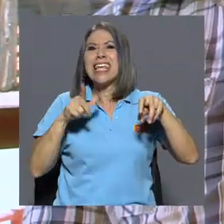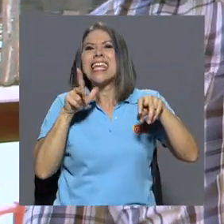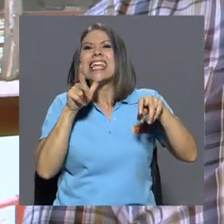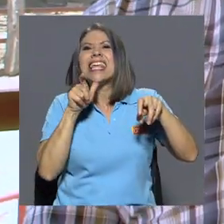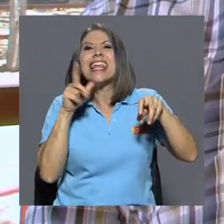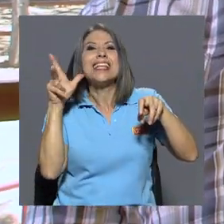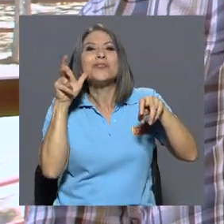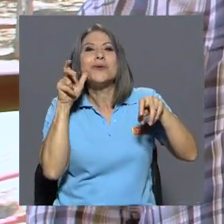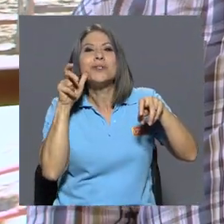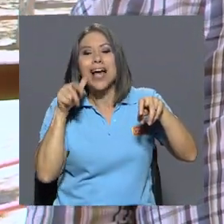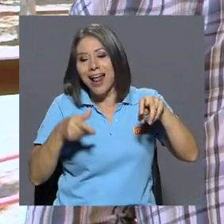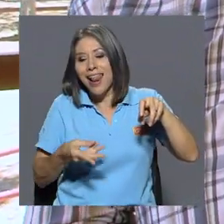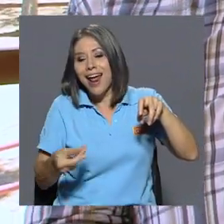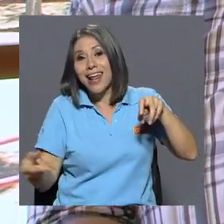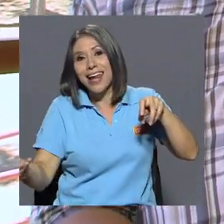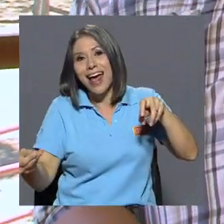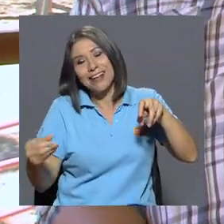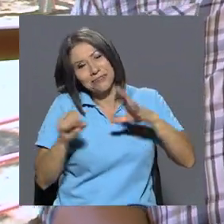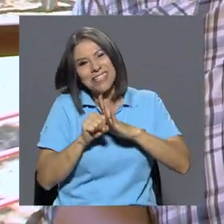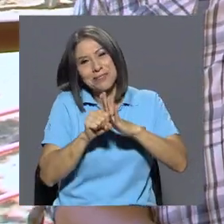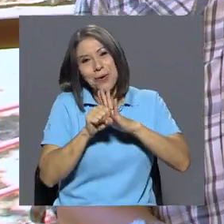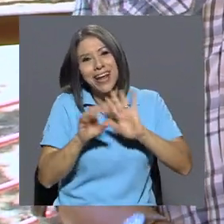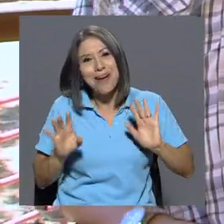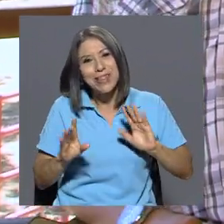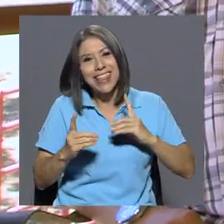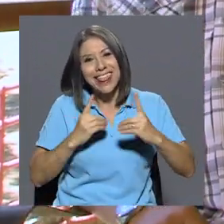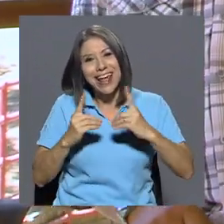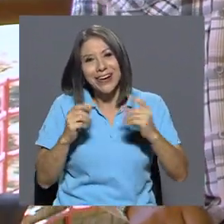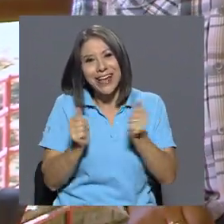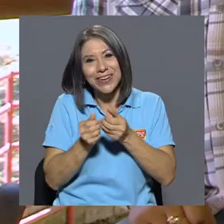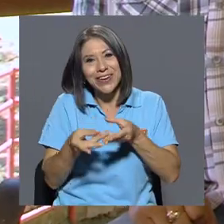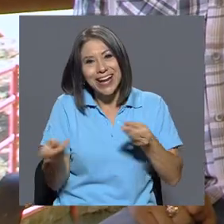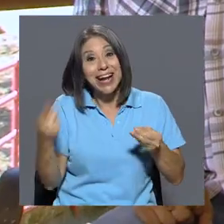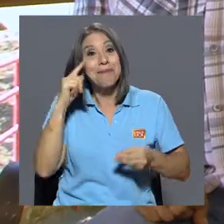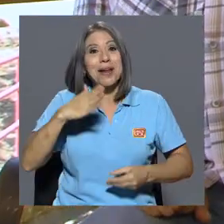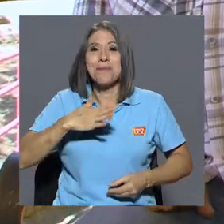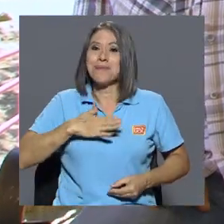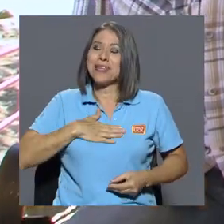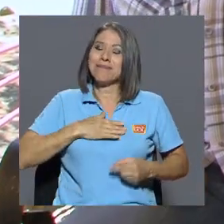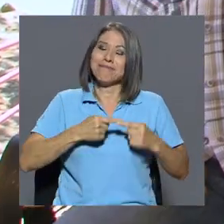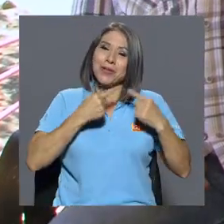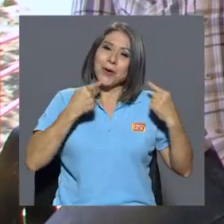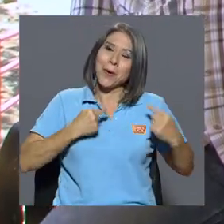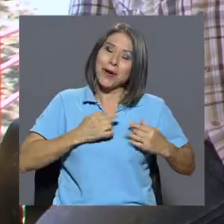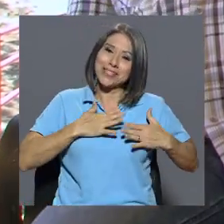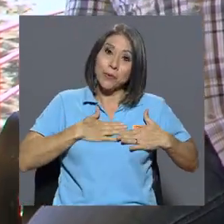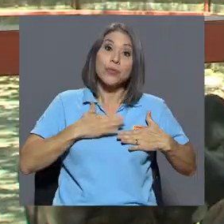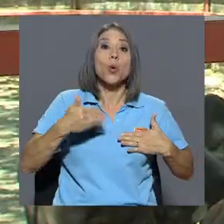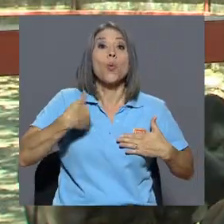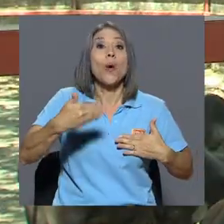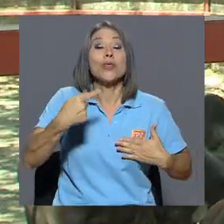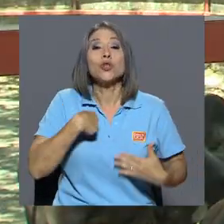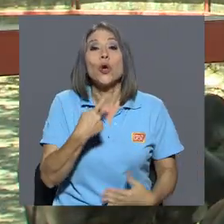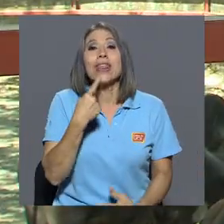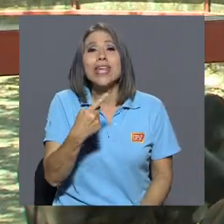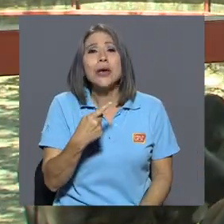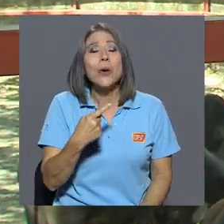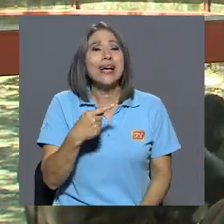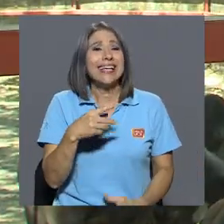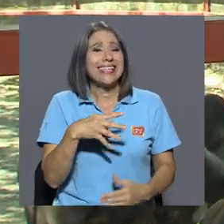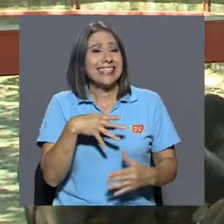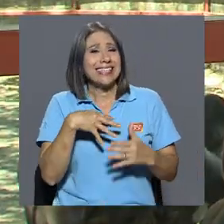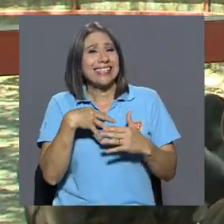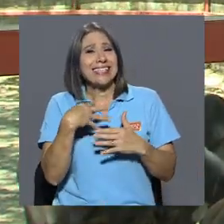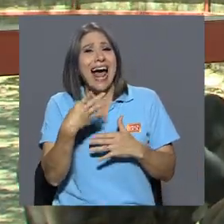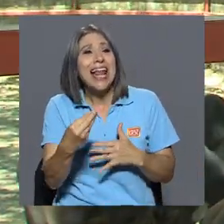escucha? La arena. Bueno, simbólicamente. Para mí es de puro corazón. Cuando yo digo